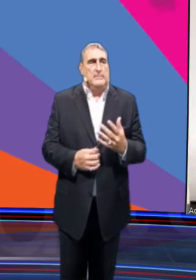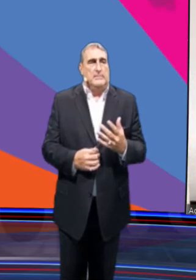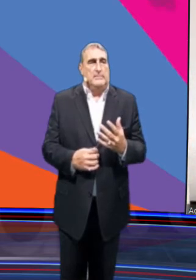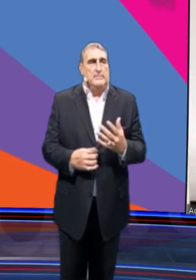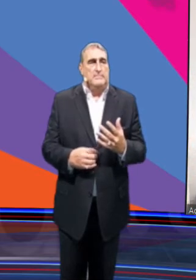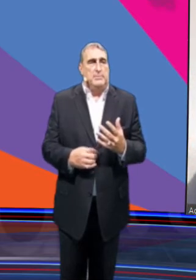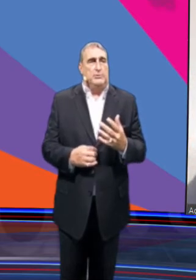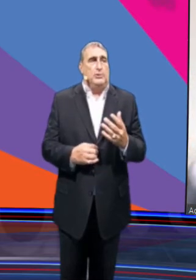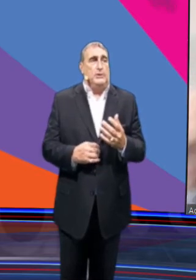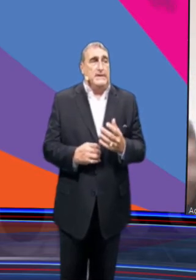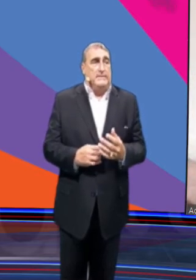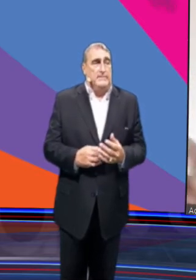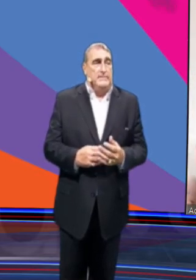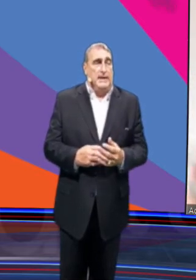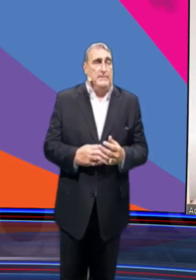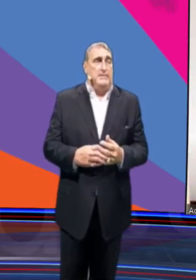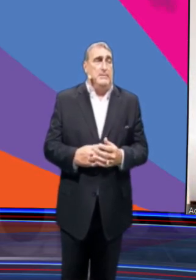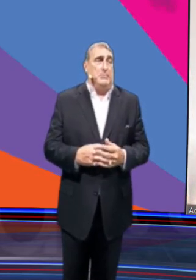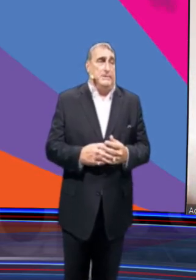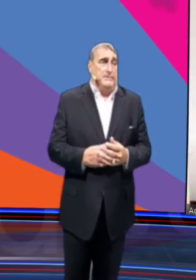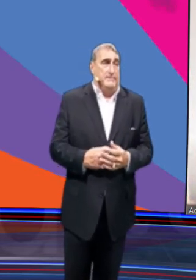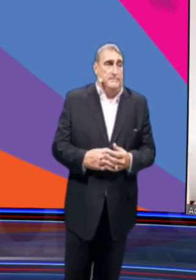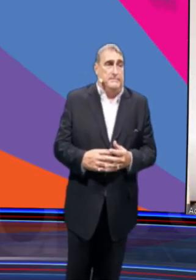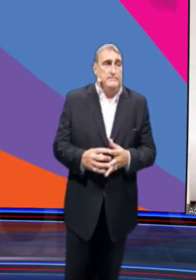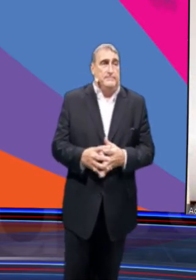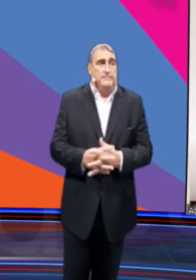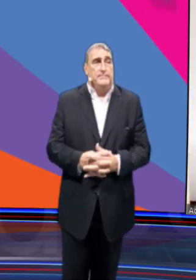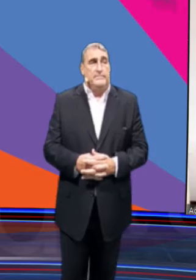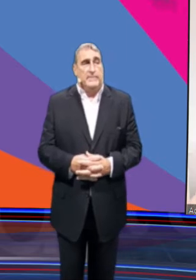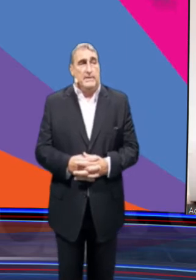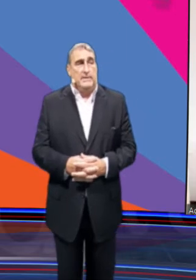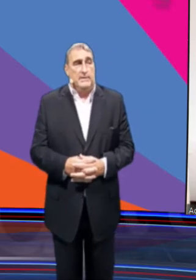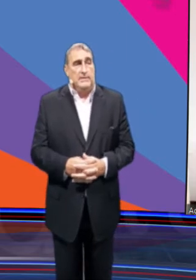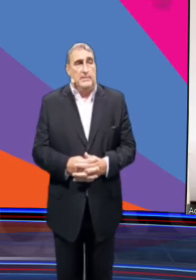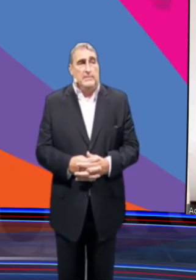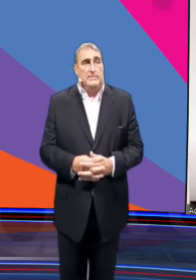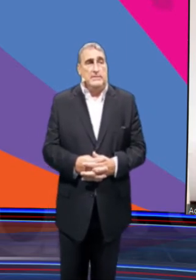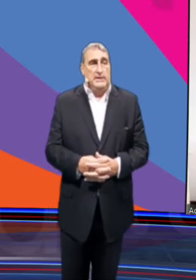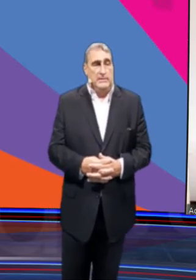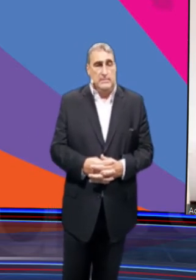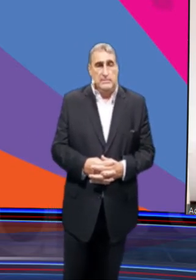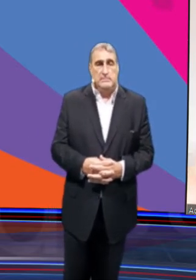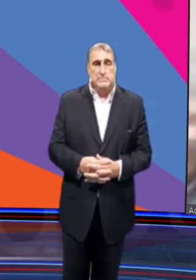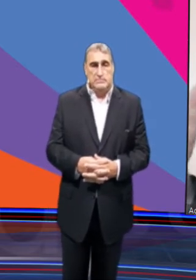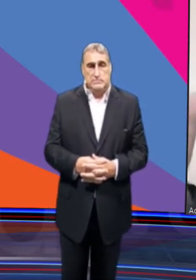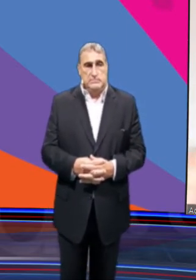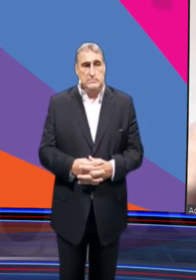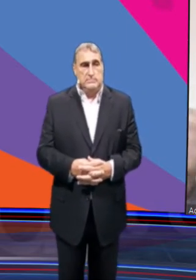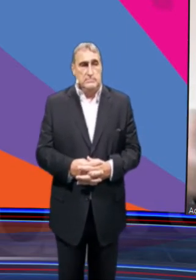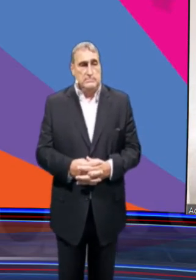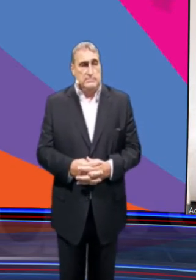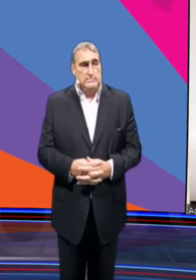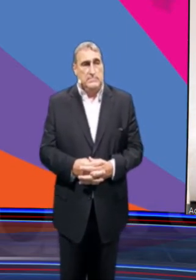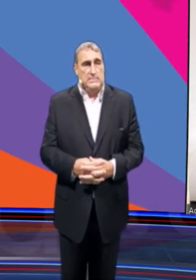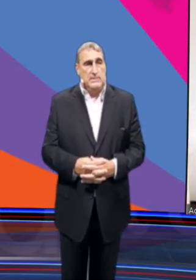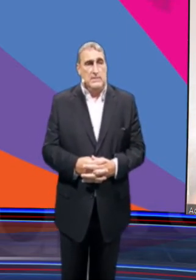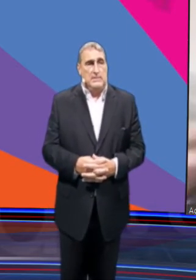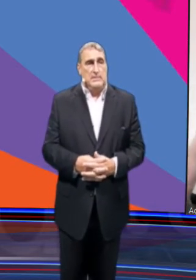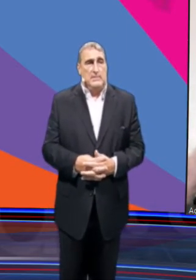A ver. Pero todo en Recordemos la ca... a ver, porque ley. usted Se votan senadores, me... que seguramente ahora, después de lo de anoche